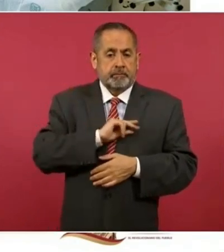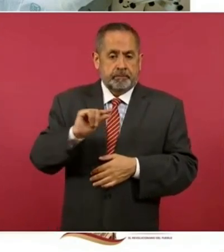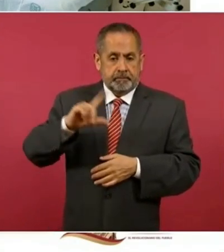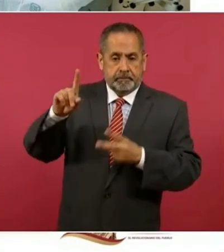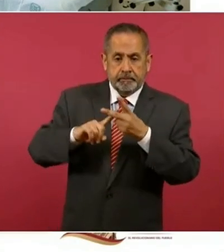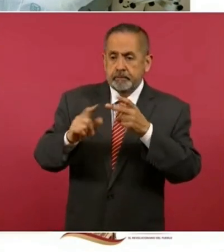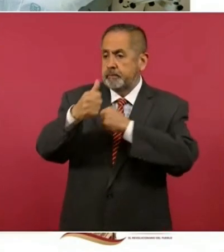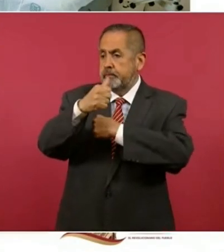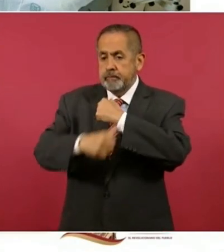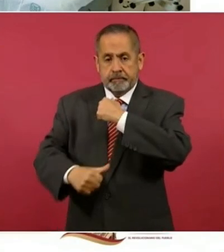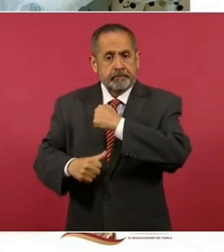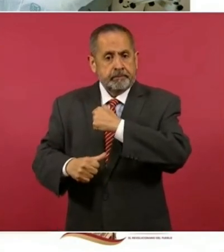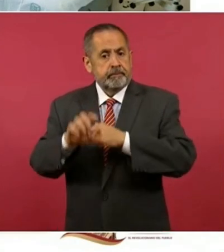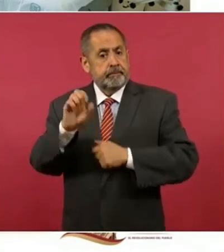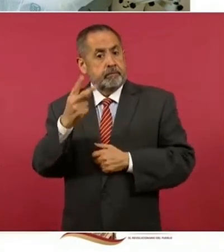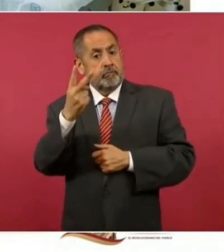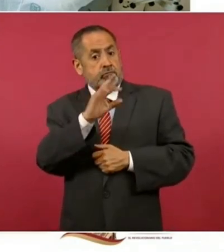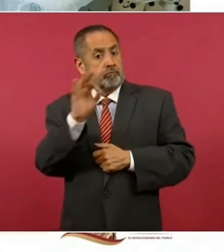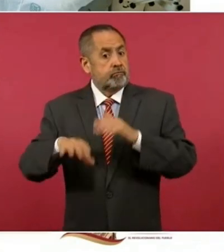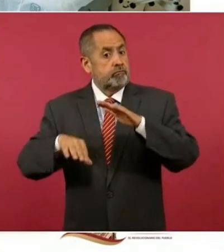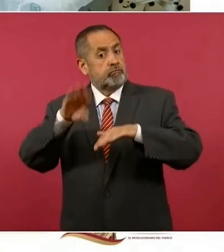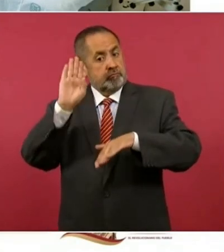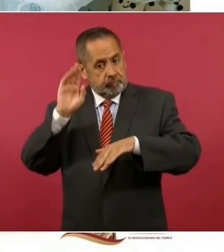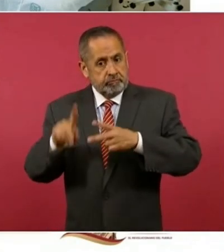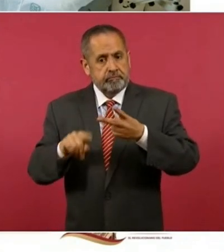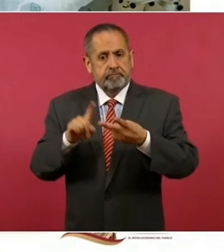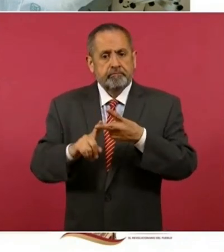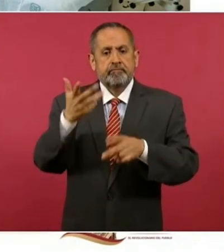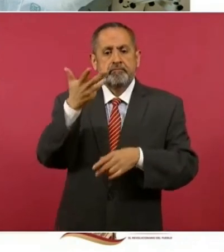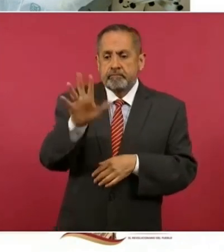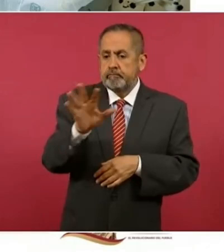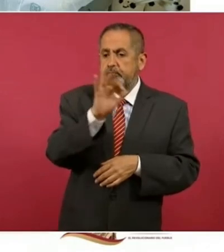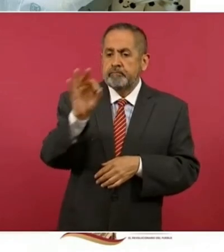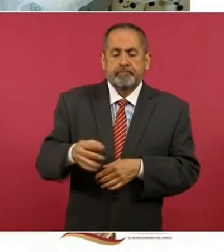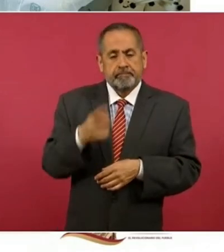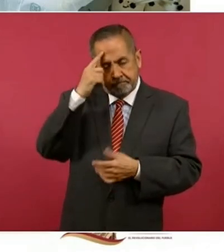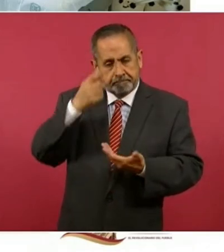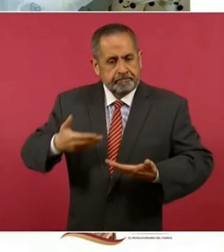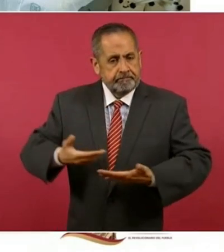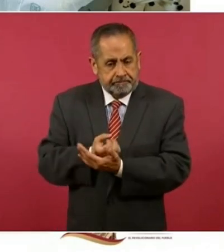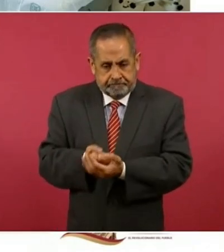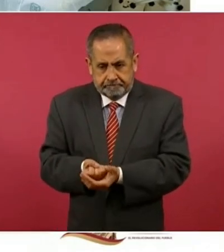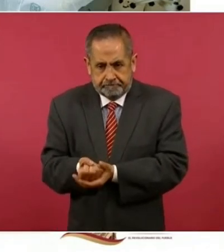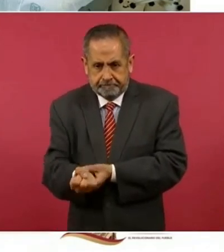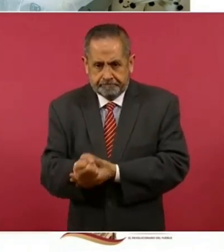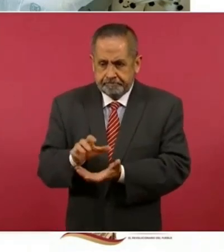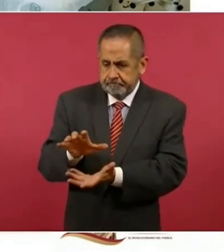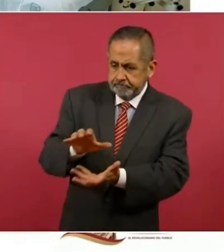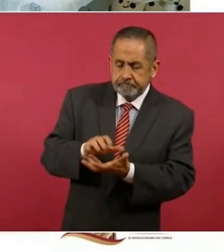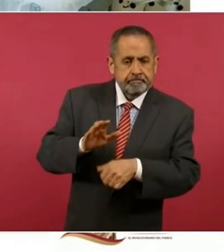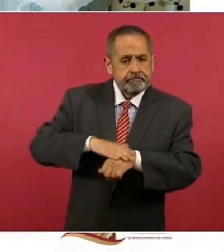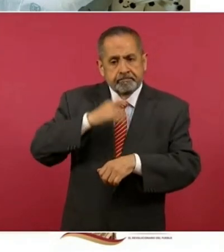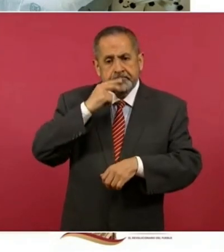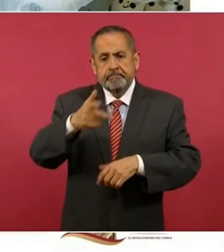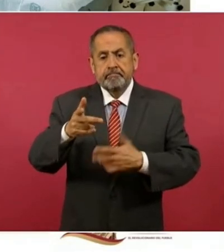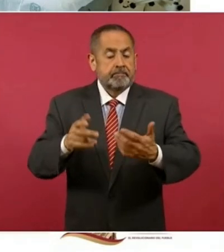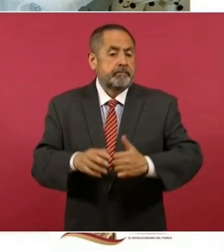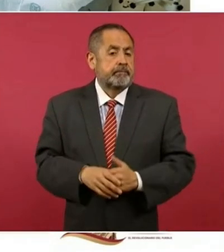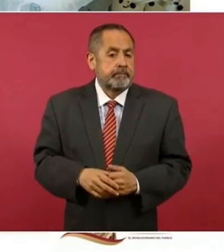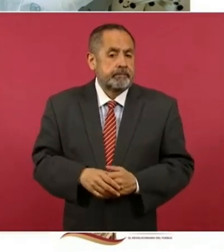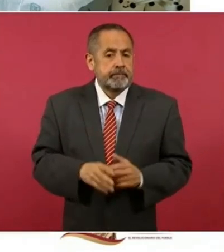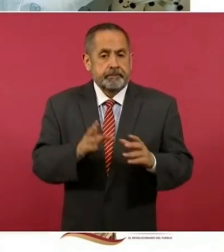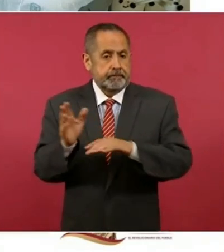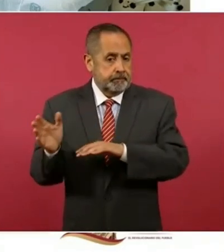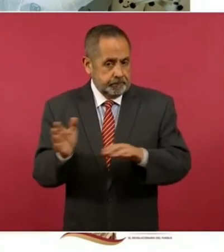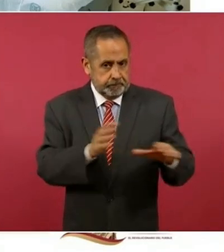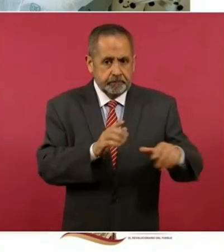especialidad, 62% en cirugías y en 10% en atenciones de partos. En el estado de Sonora, en